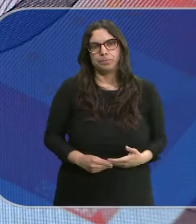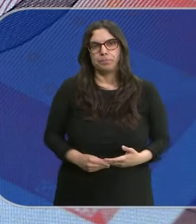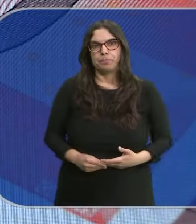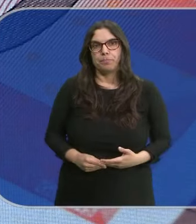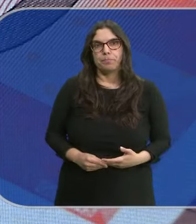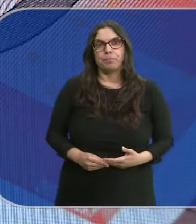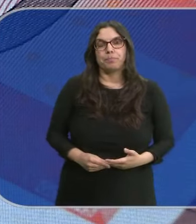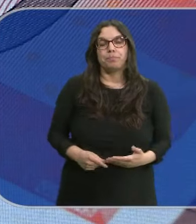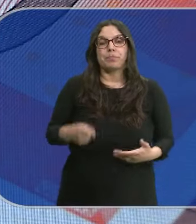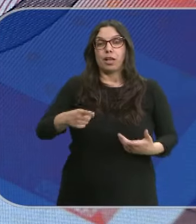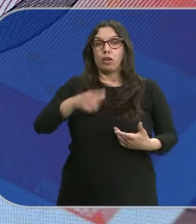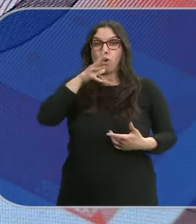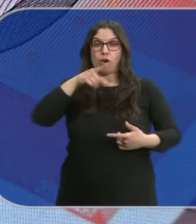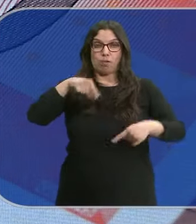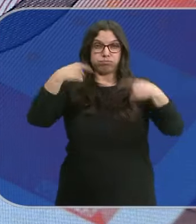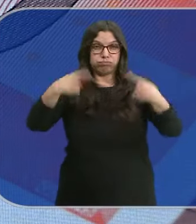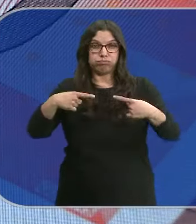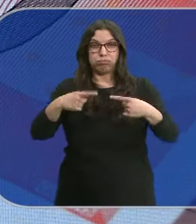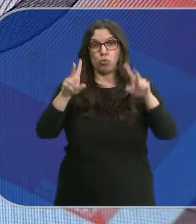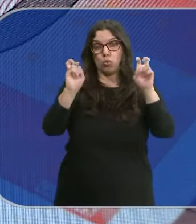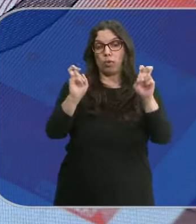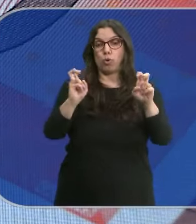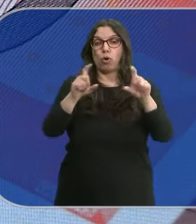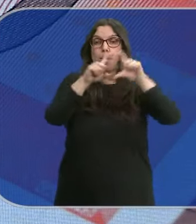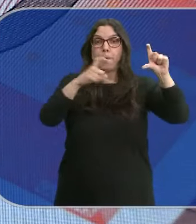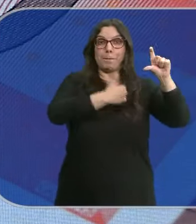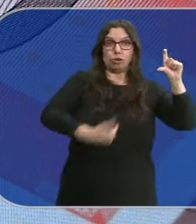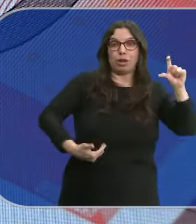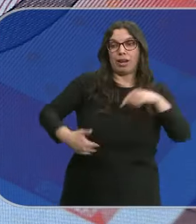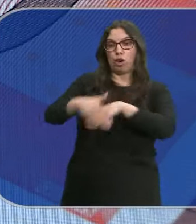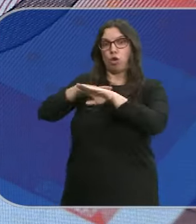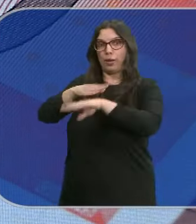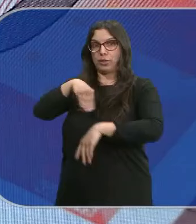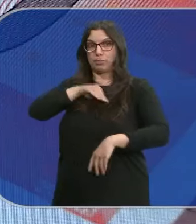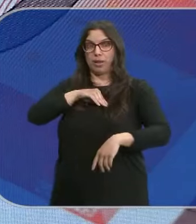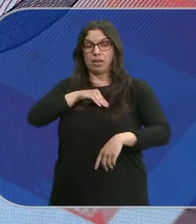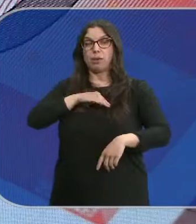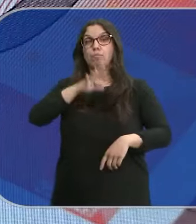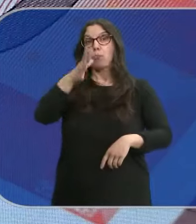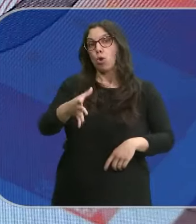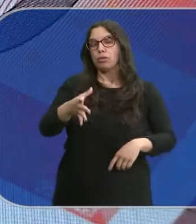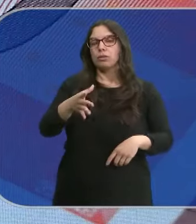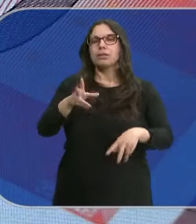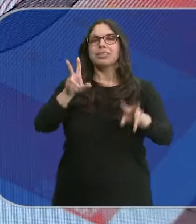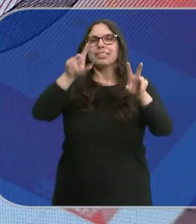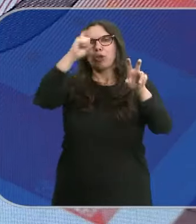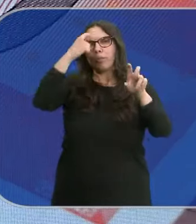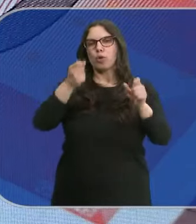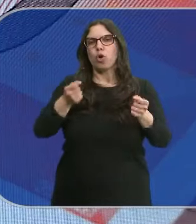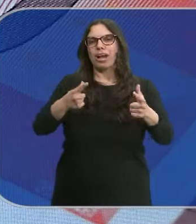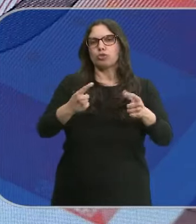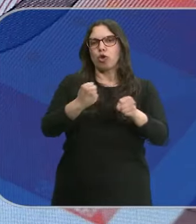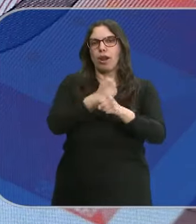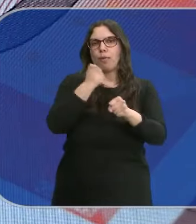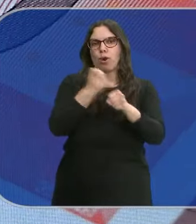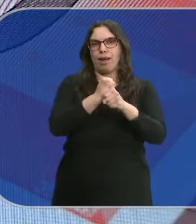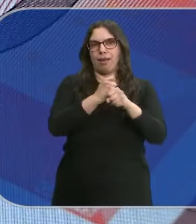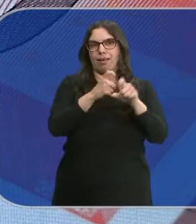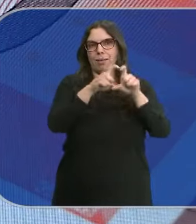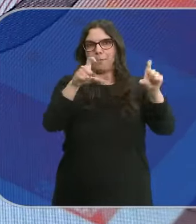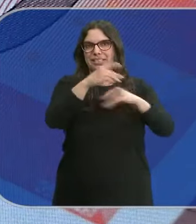Y este es el fondo del enfrentamiento de estos días entre la patronal y el gobierno. Todo en torno a los costes laborales de las empresas que no son solo los